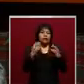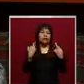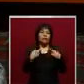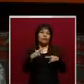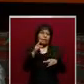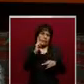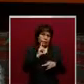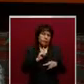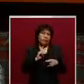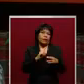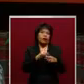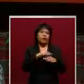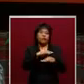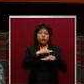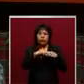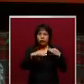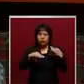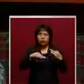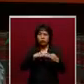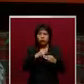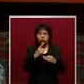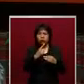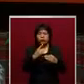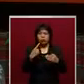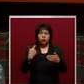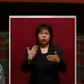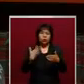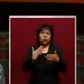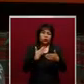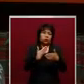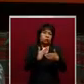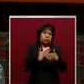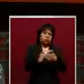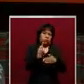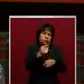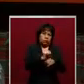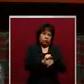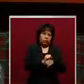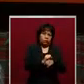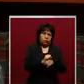los maestros en una semana intensiva de capacitación,